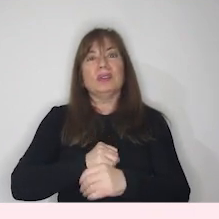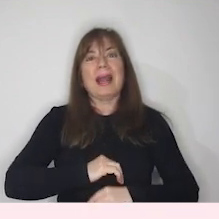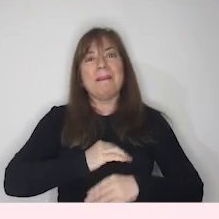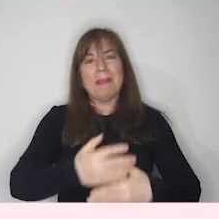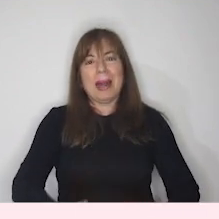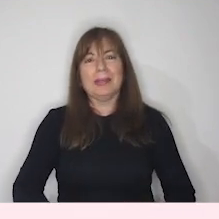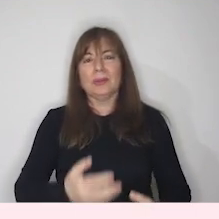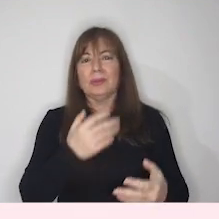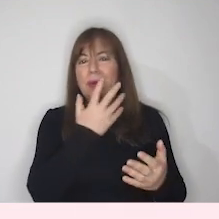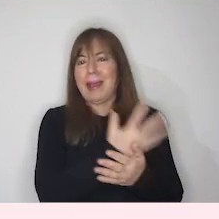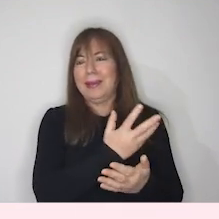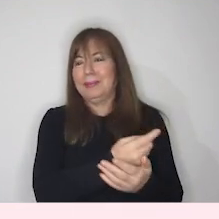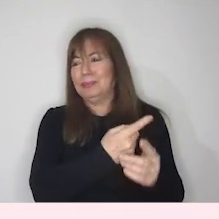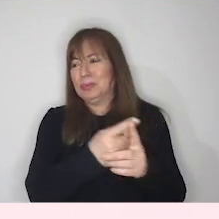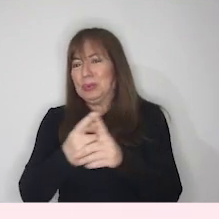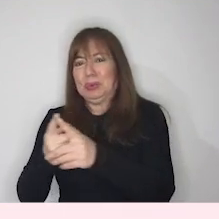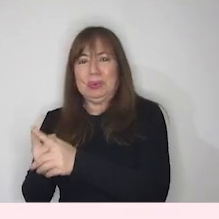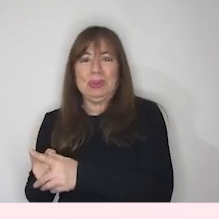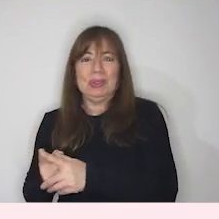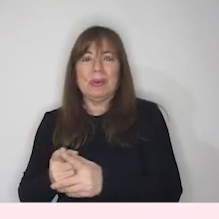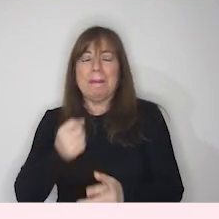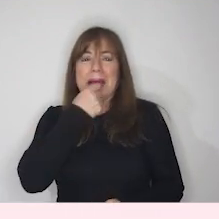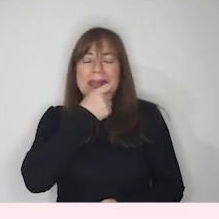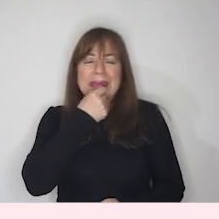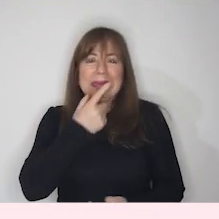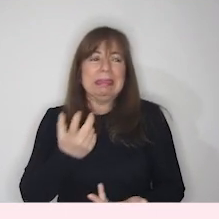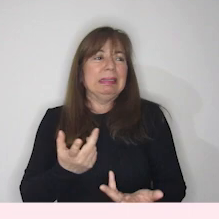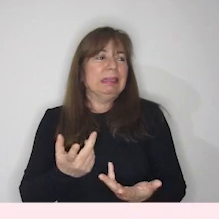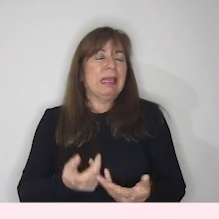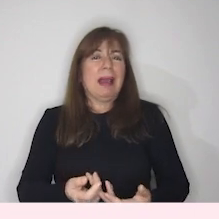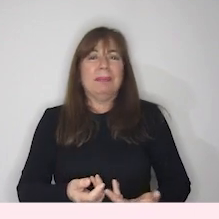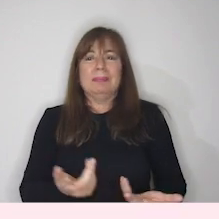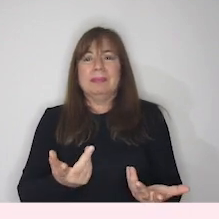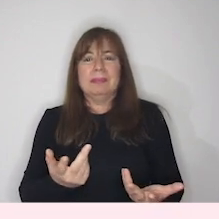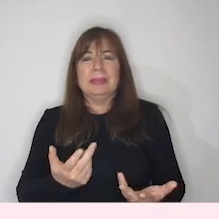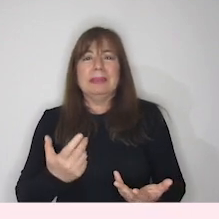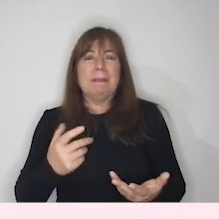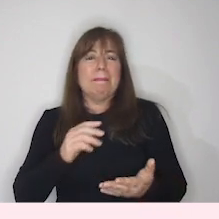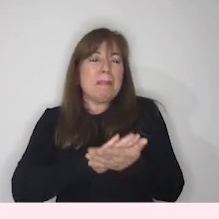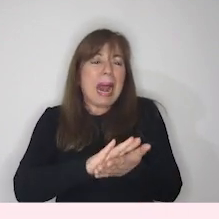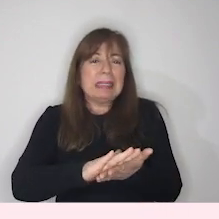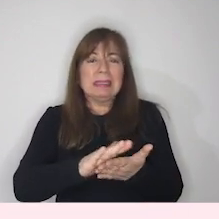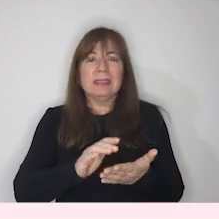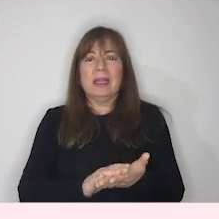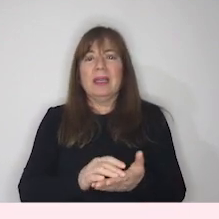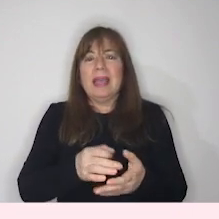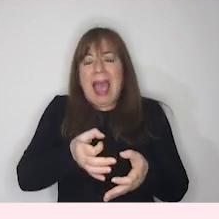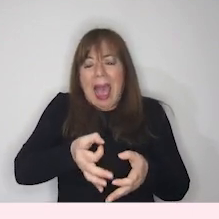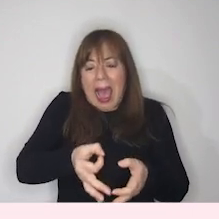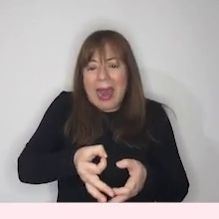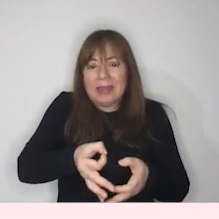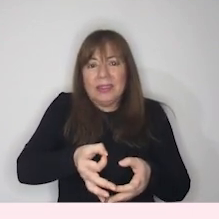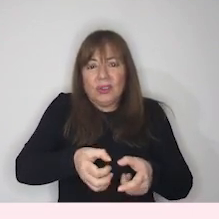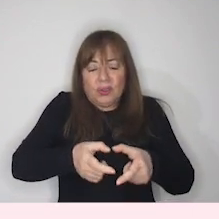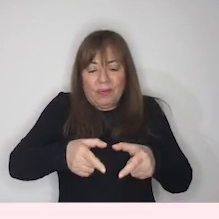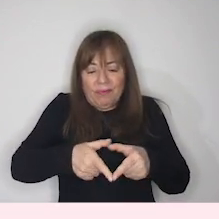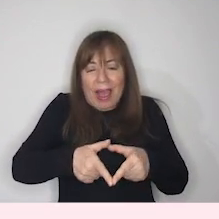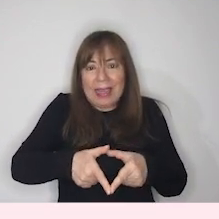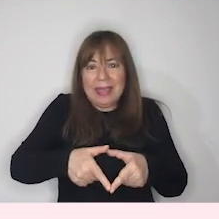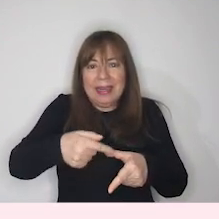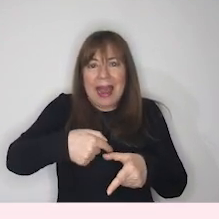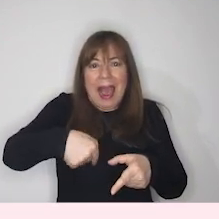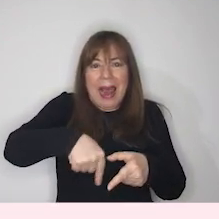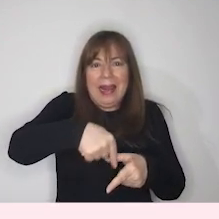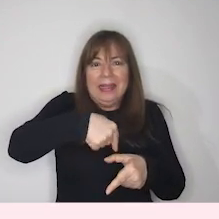y menstruación. Existen muchos tipos de anticonceptivos en el mercado. Hay pastillas, implantes,